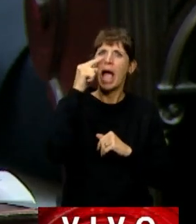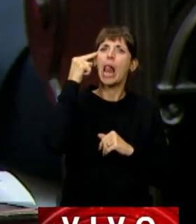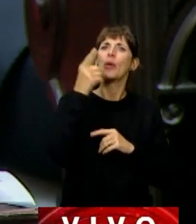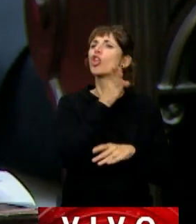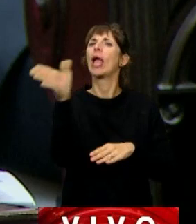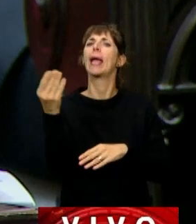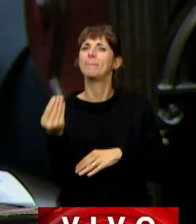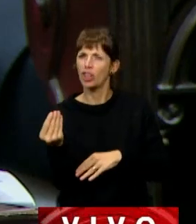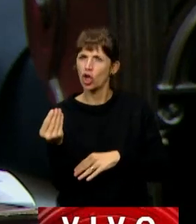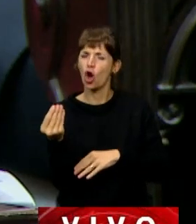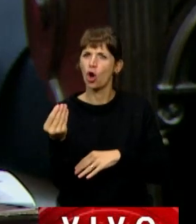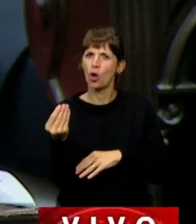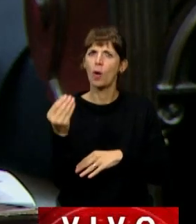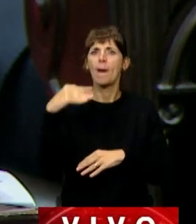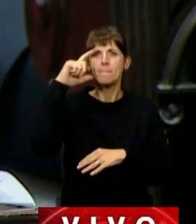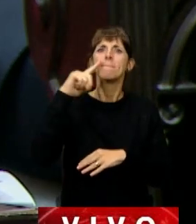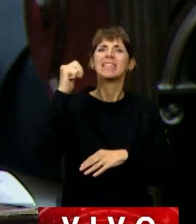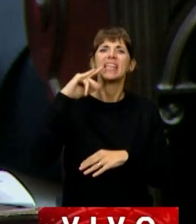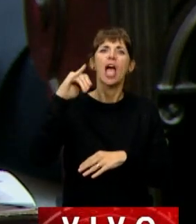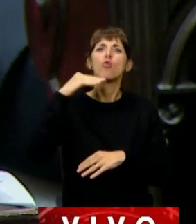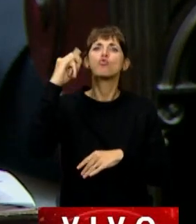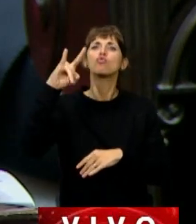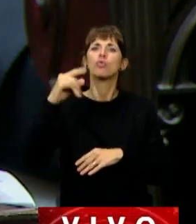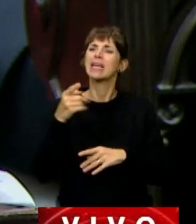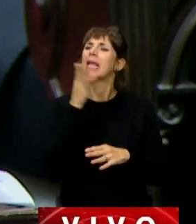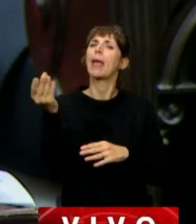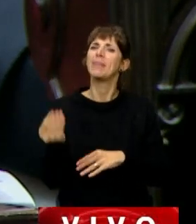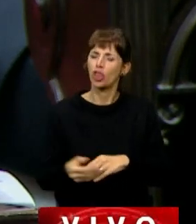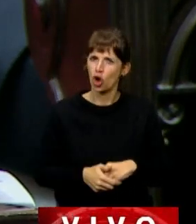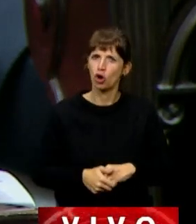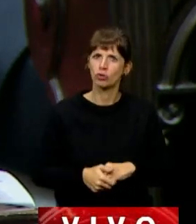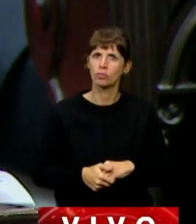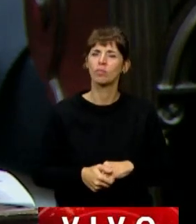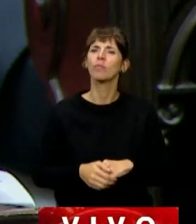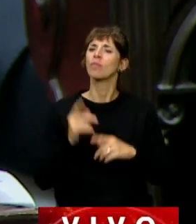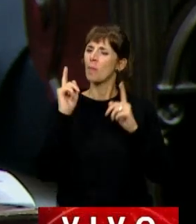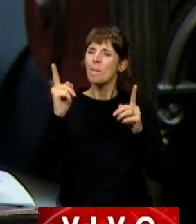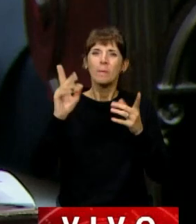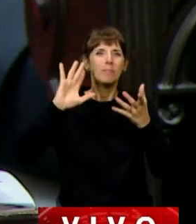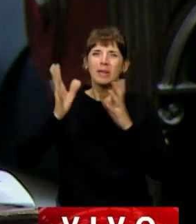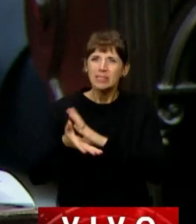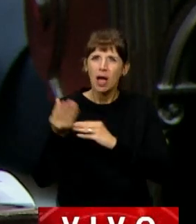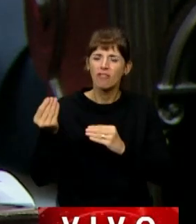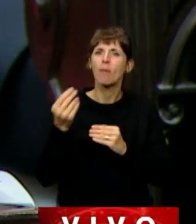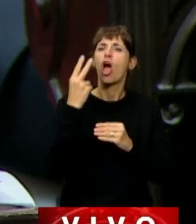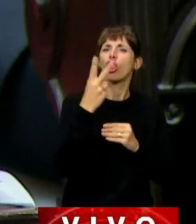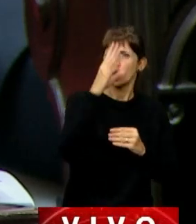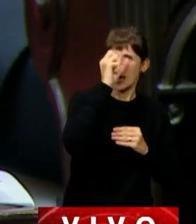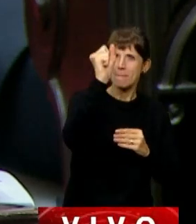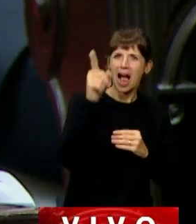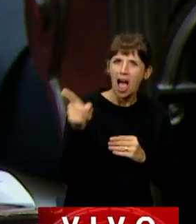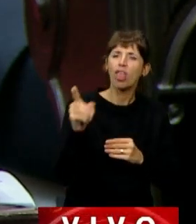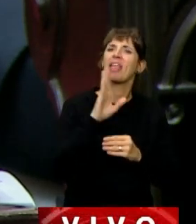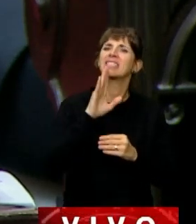ministro Benjamín Netanyahu? Que así como habían dicho dos embajadores de Israel